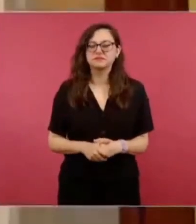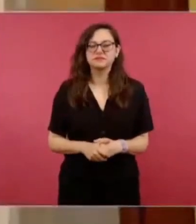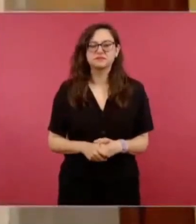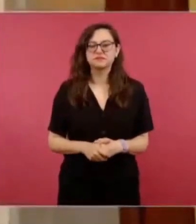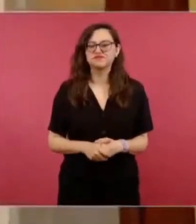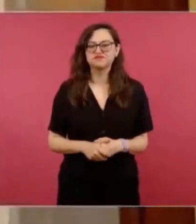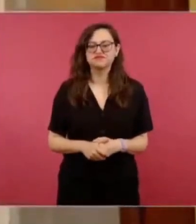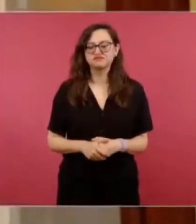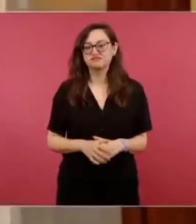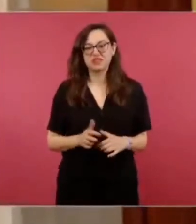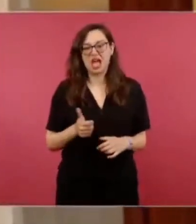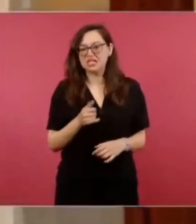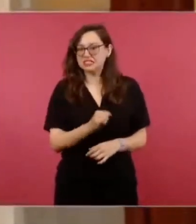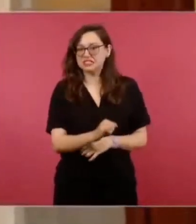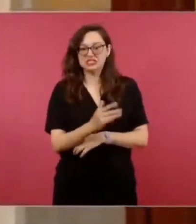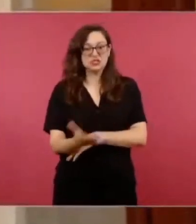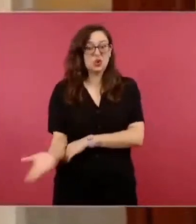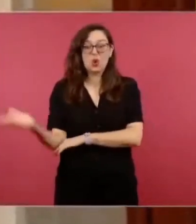infamias